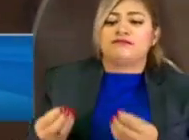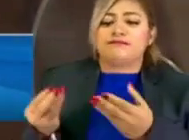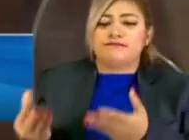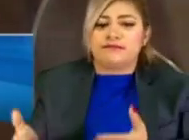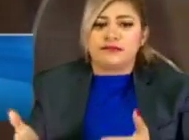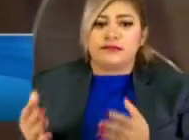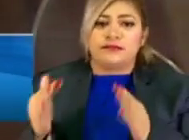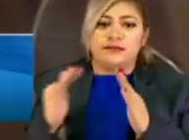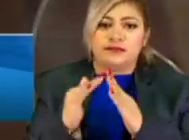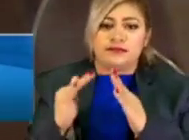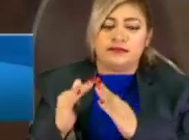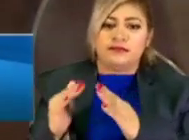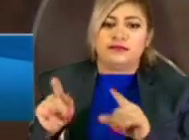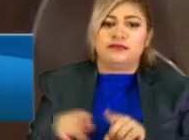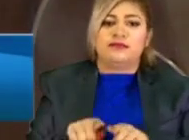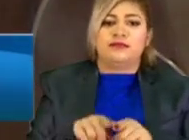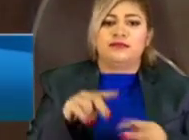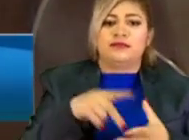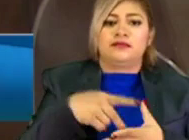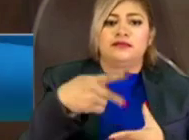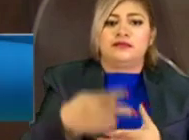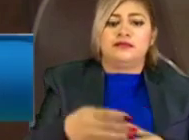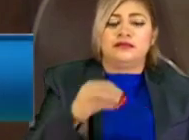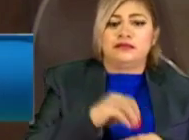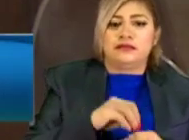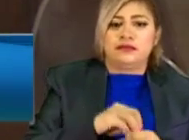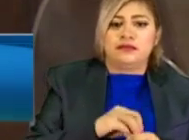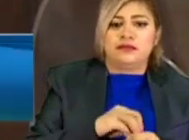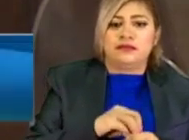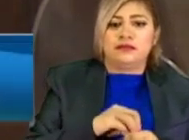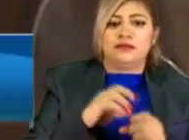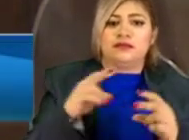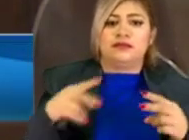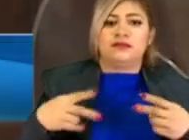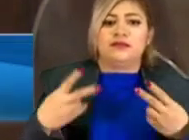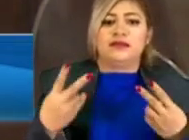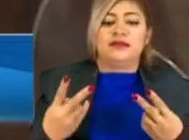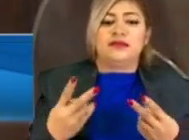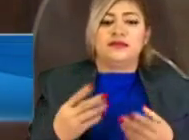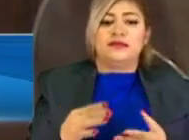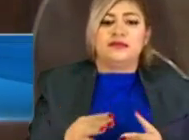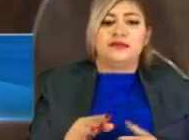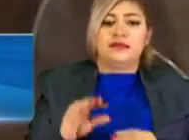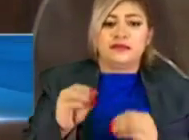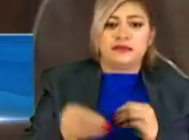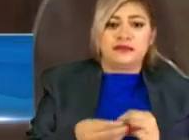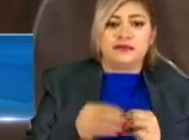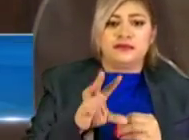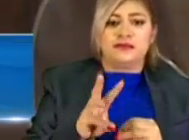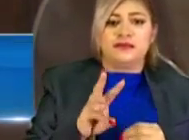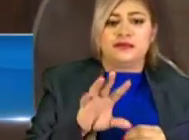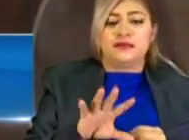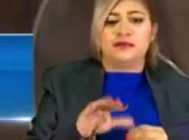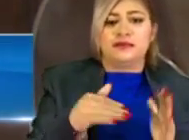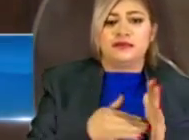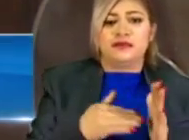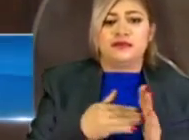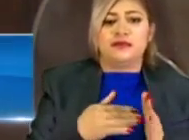Asimismo, el programa Fondo Solidario de Vivienda invirtió 65 millones de